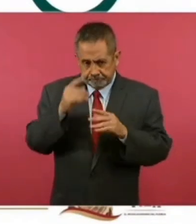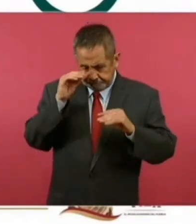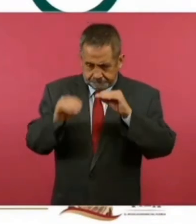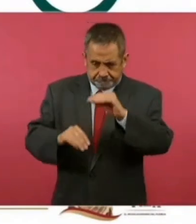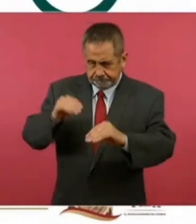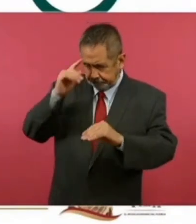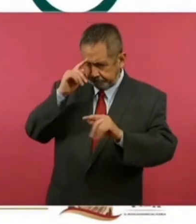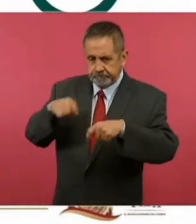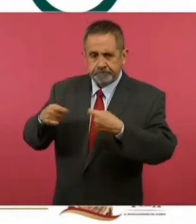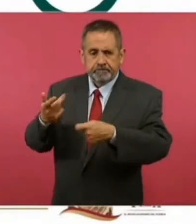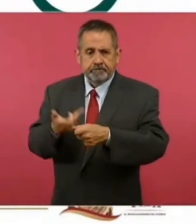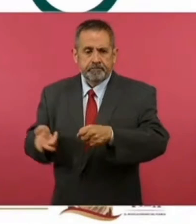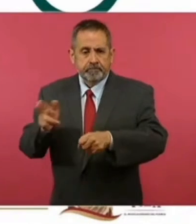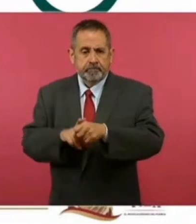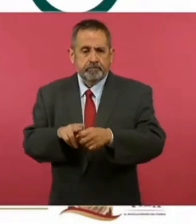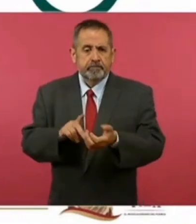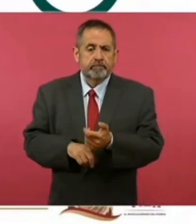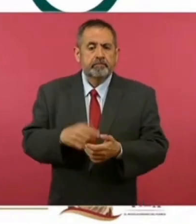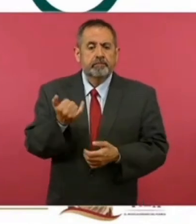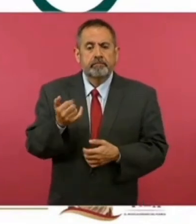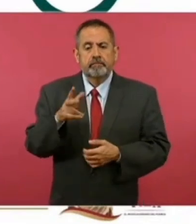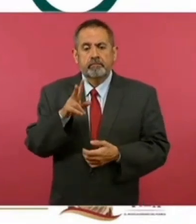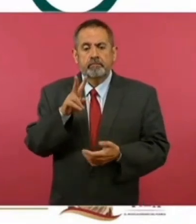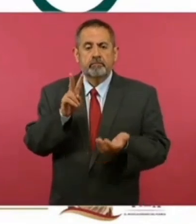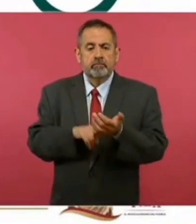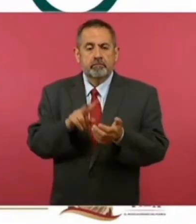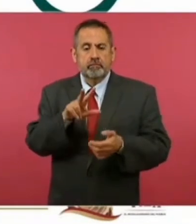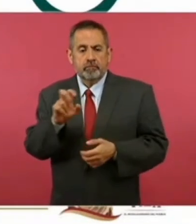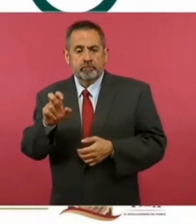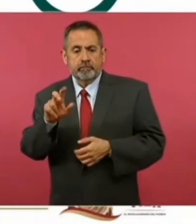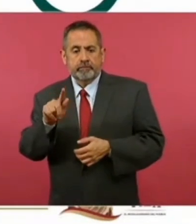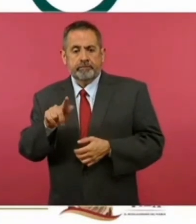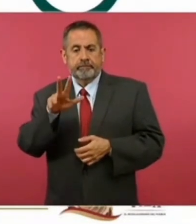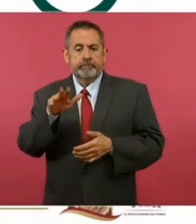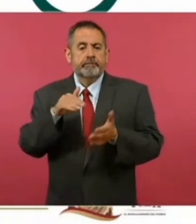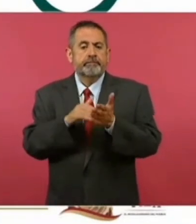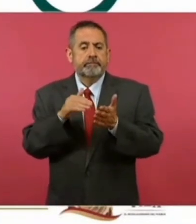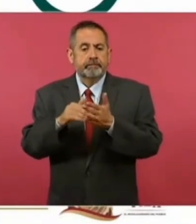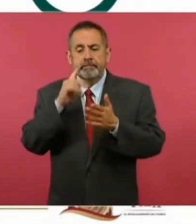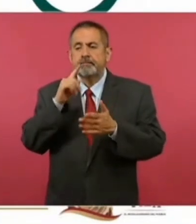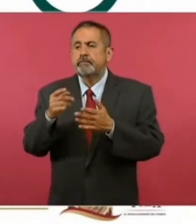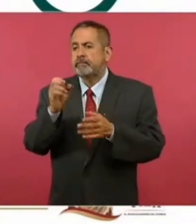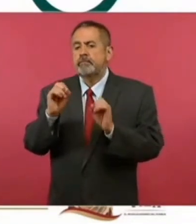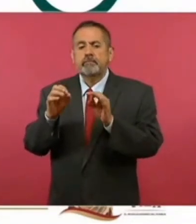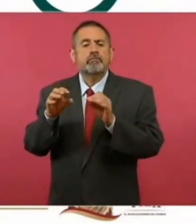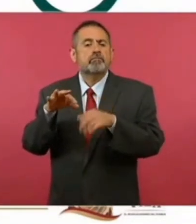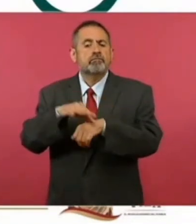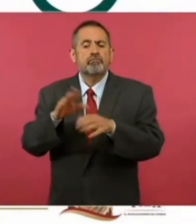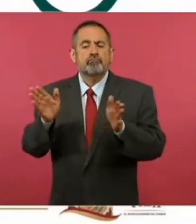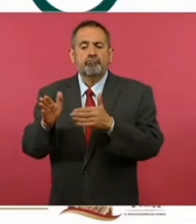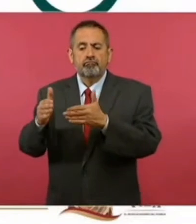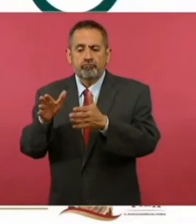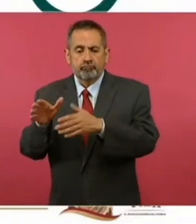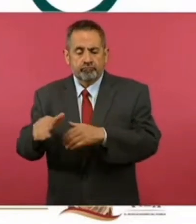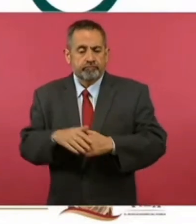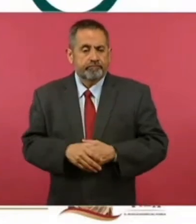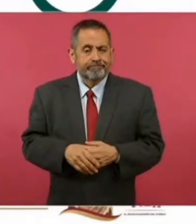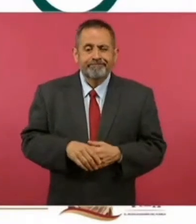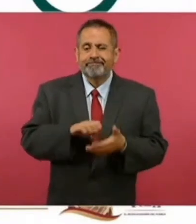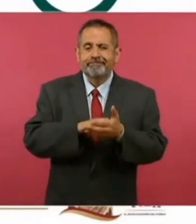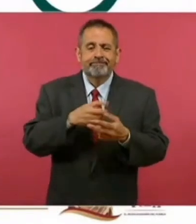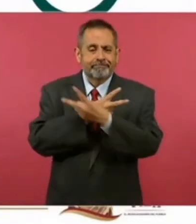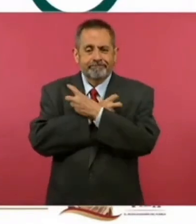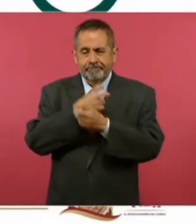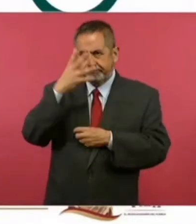para hospitales Y dos mil ochocientos setenta y cinco millones de pesos en equipos para centros de salud esto incluye cinco tomógrafos